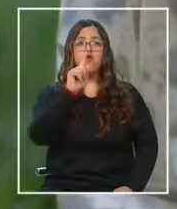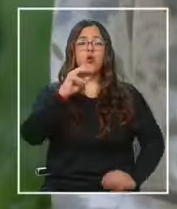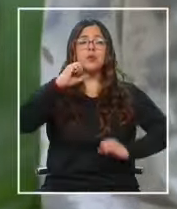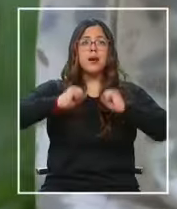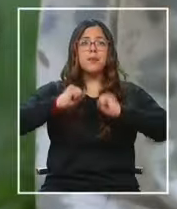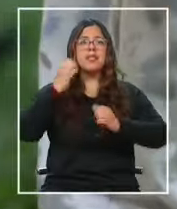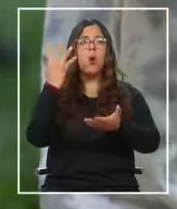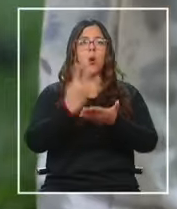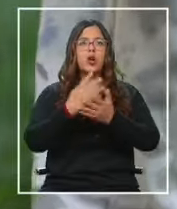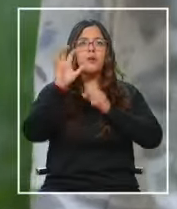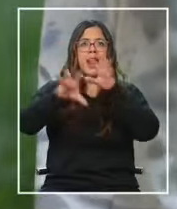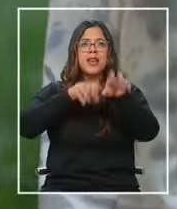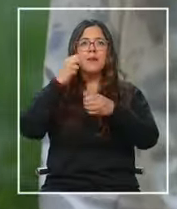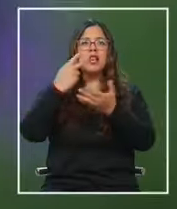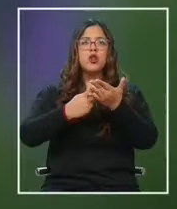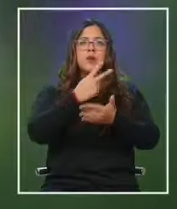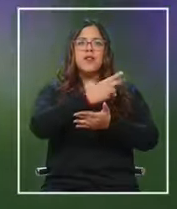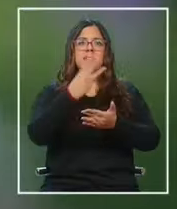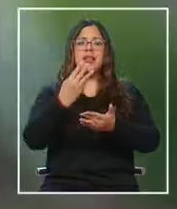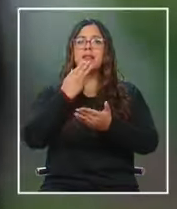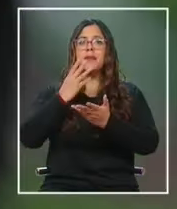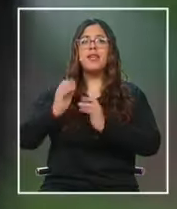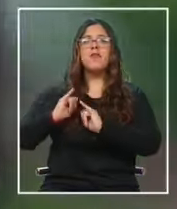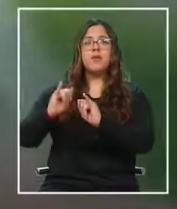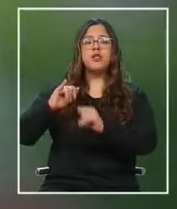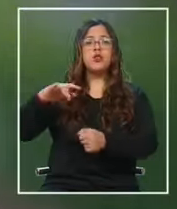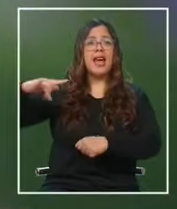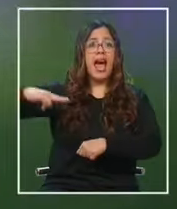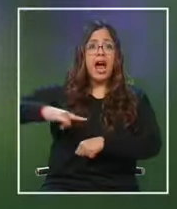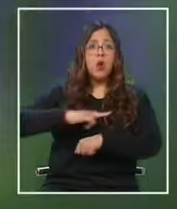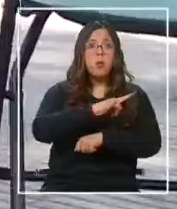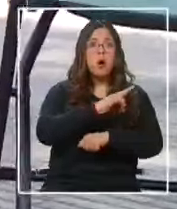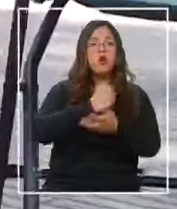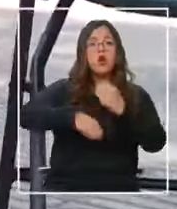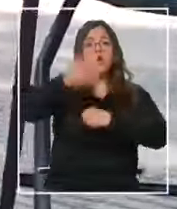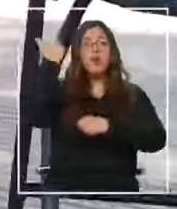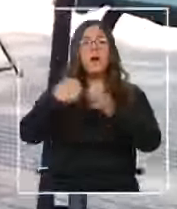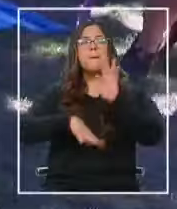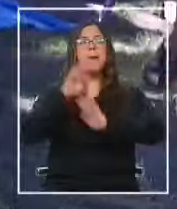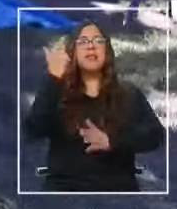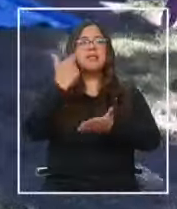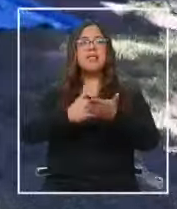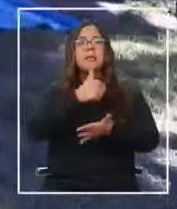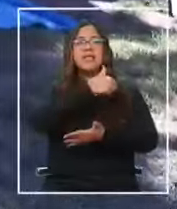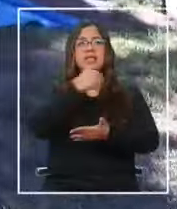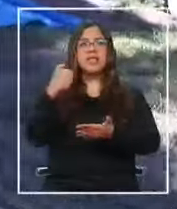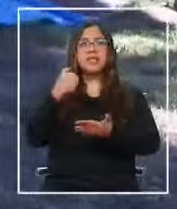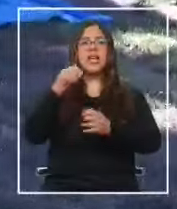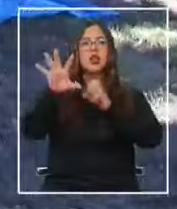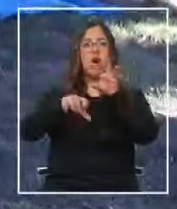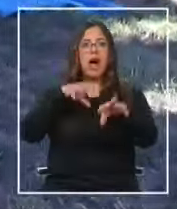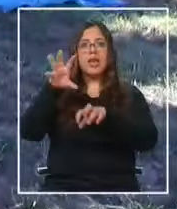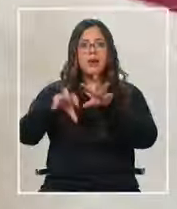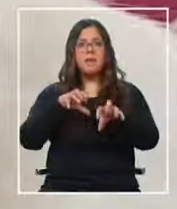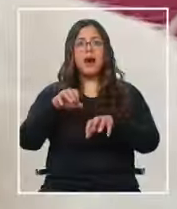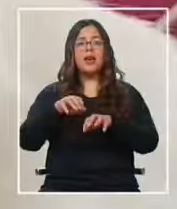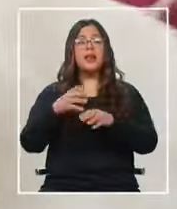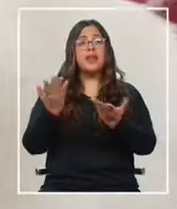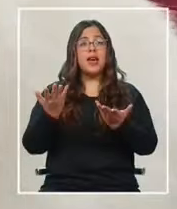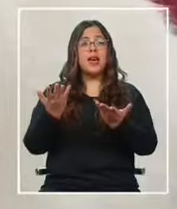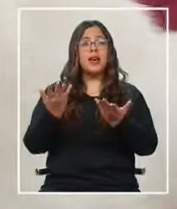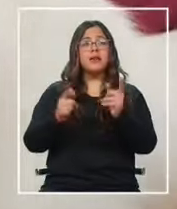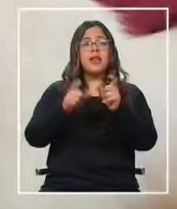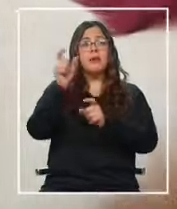mascotas en 2023, mientras que según datos del aeropuerto, el año pasado trasladaron más de 7.600. De hecho, los pasajeros